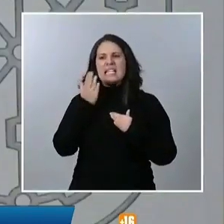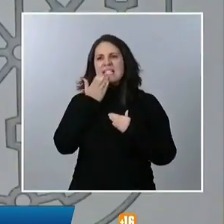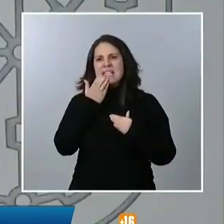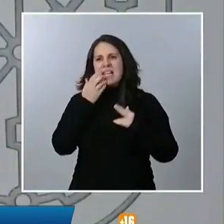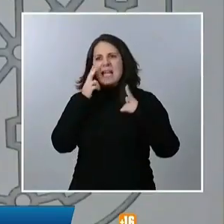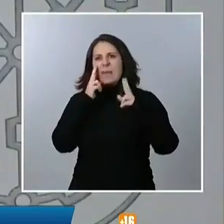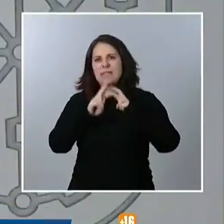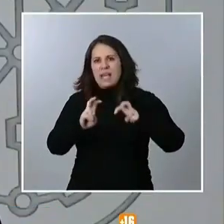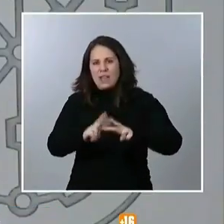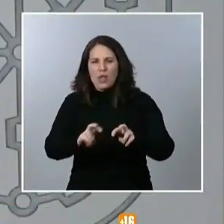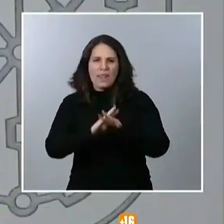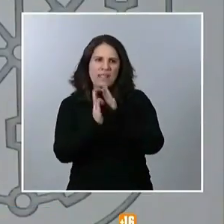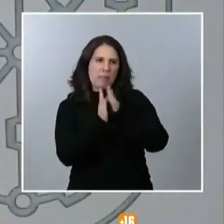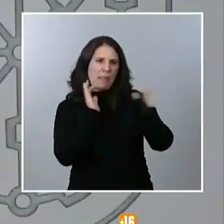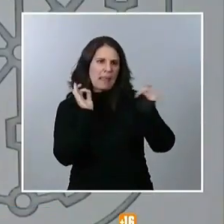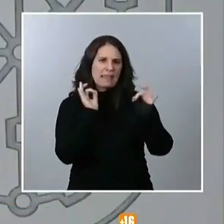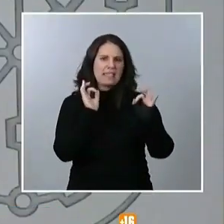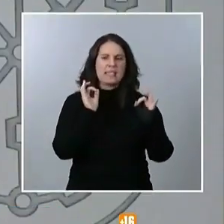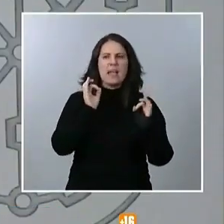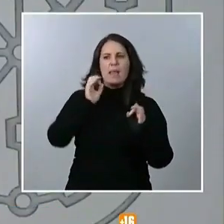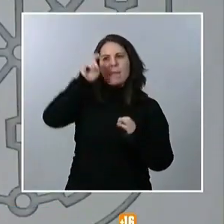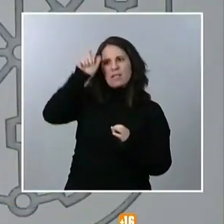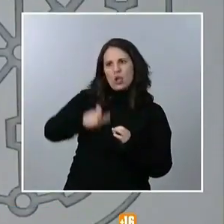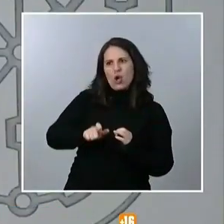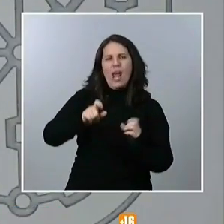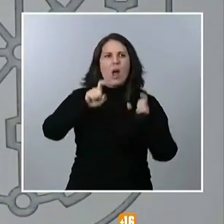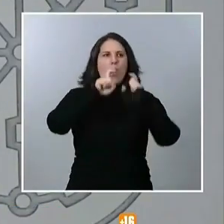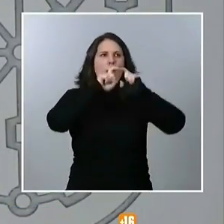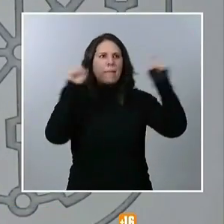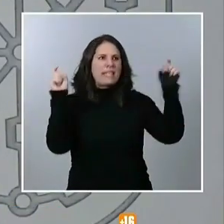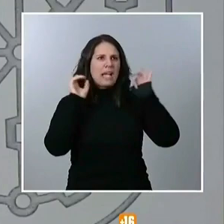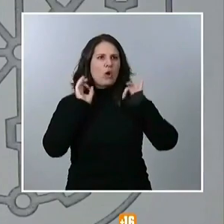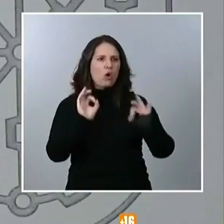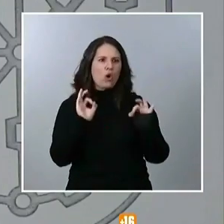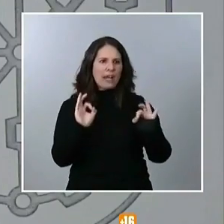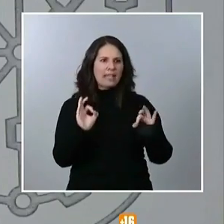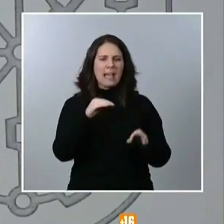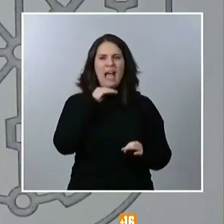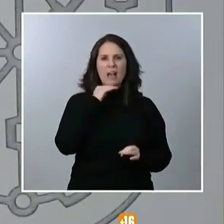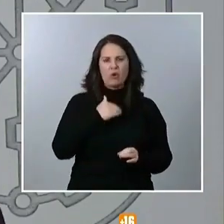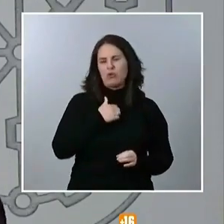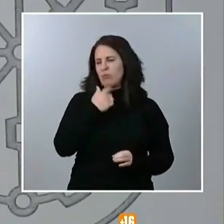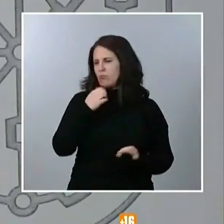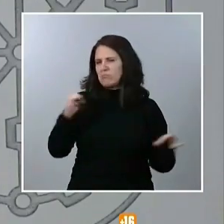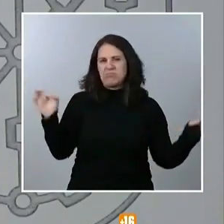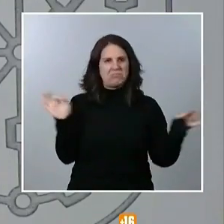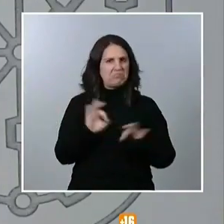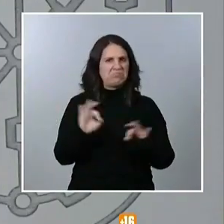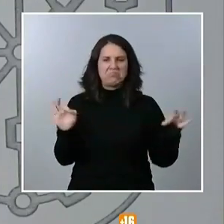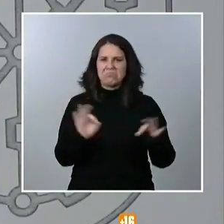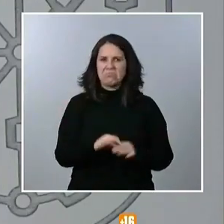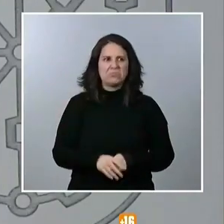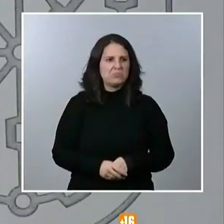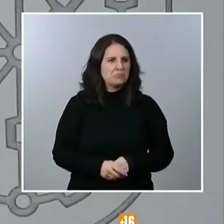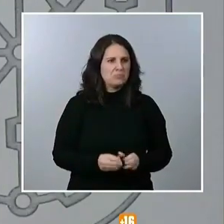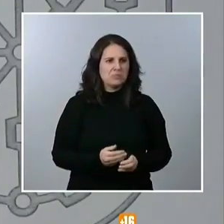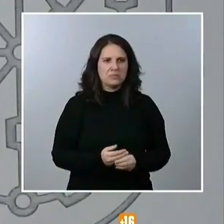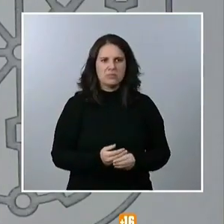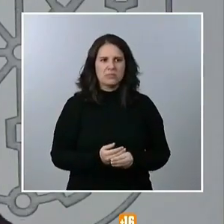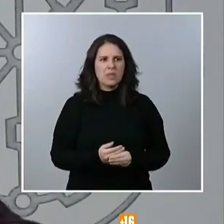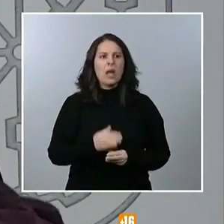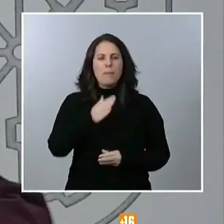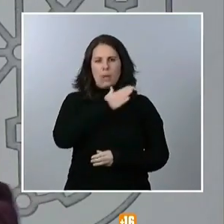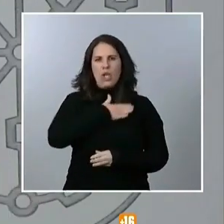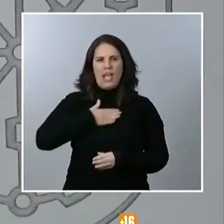persona concreta o ninguna empresa concreta que se me pueda plantear. Lo que sí quiero trasladar, como siempre,